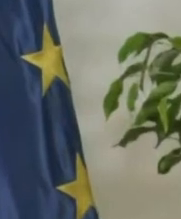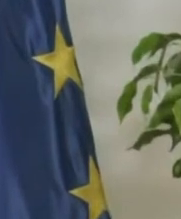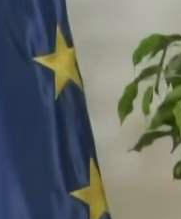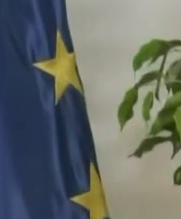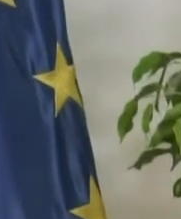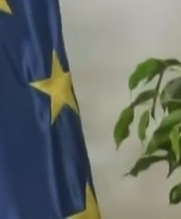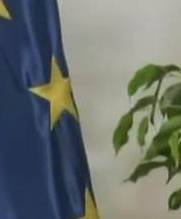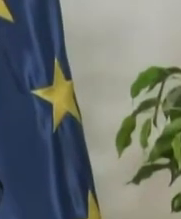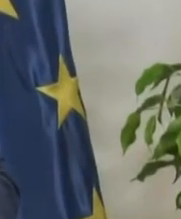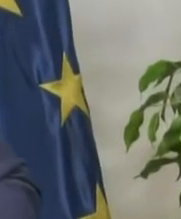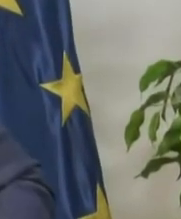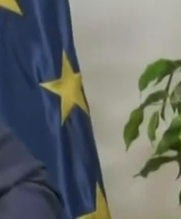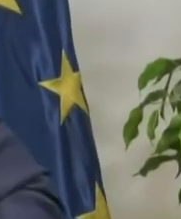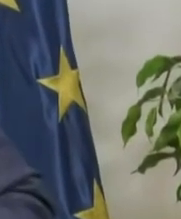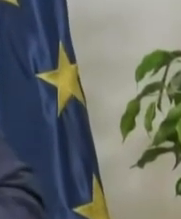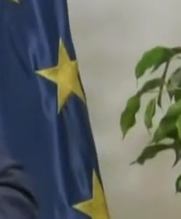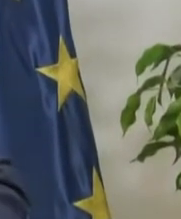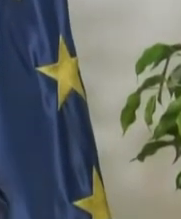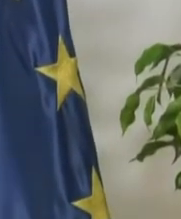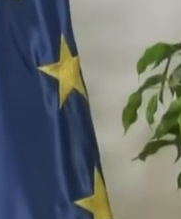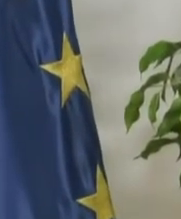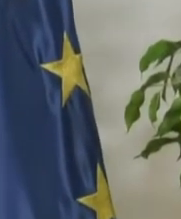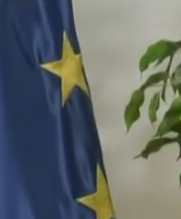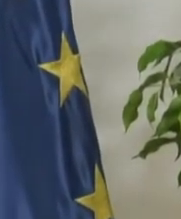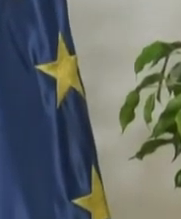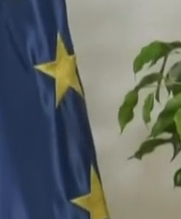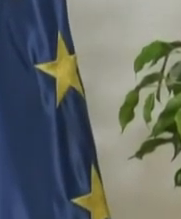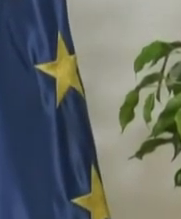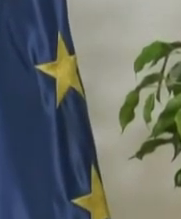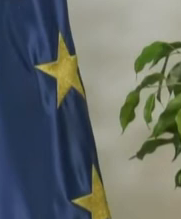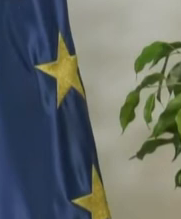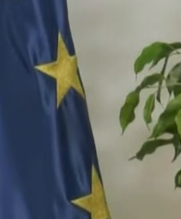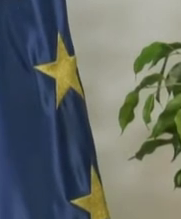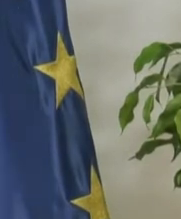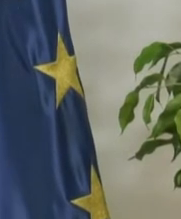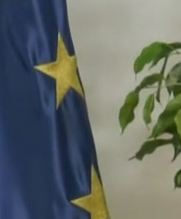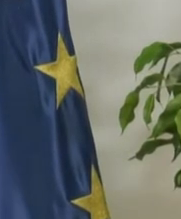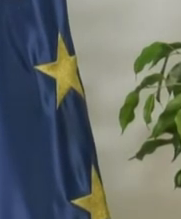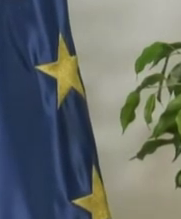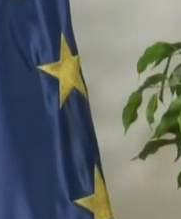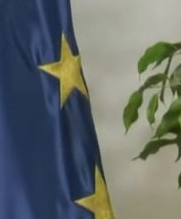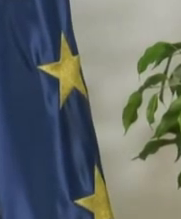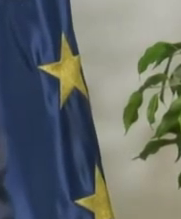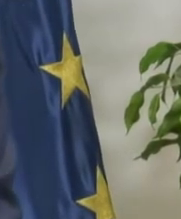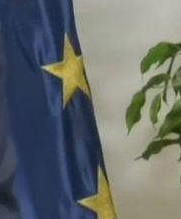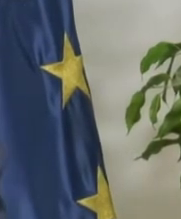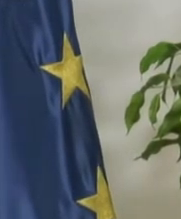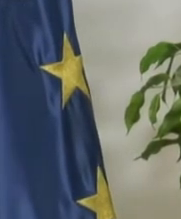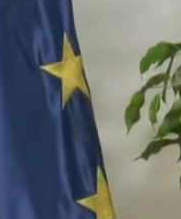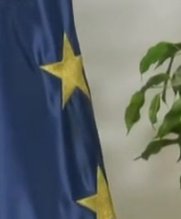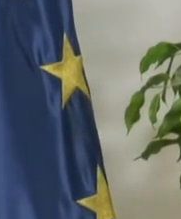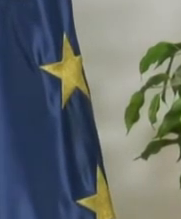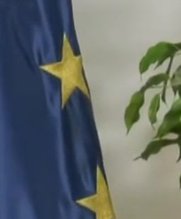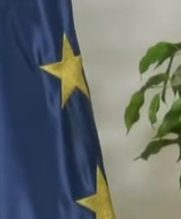muy buenos días muchas gracias a todos por su asistencia como saben visitó y la ciudad de burgos en dos actos que tiene para